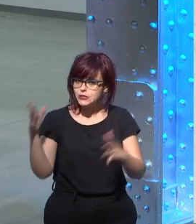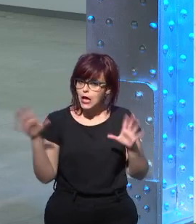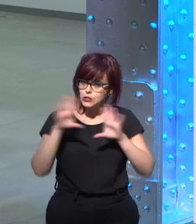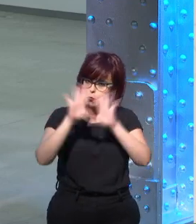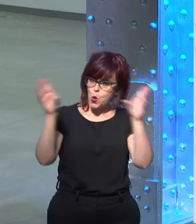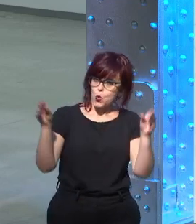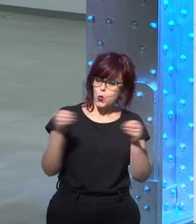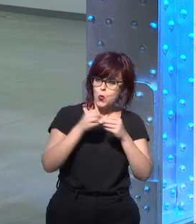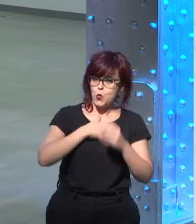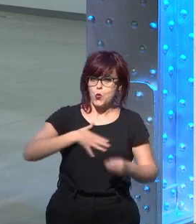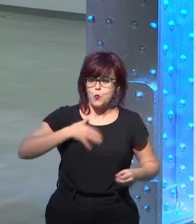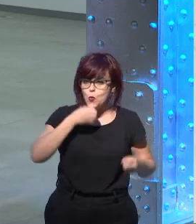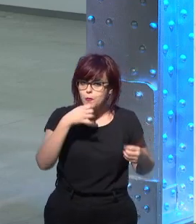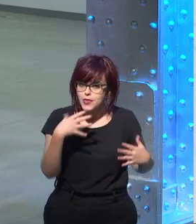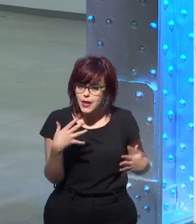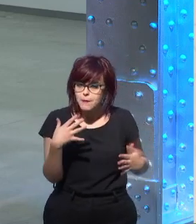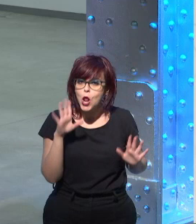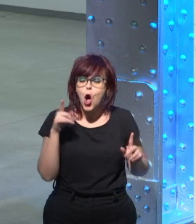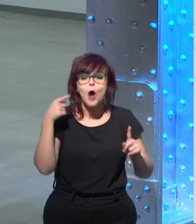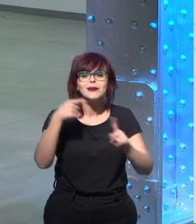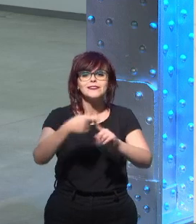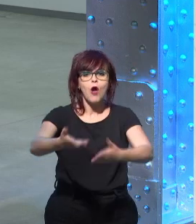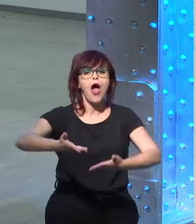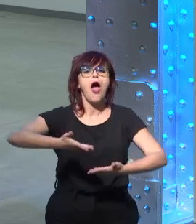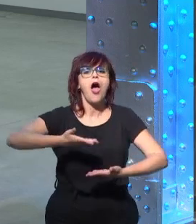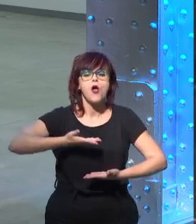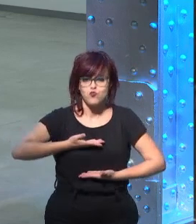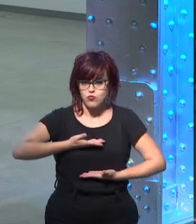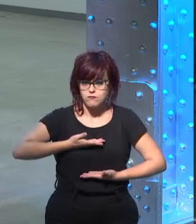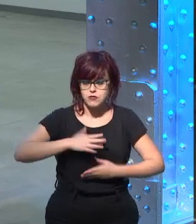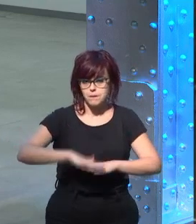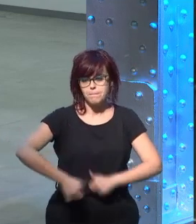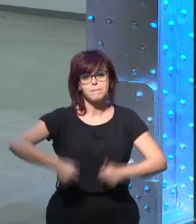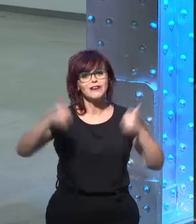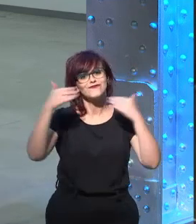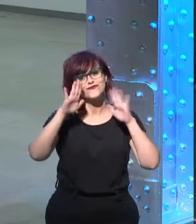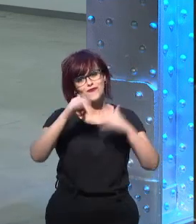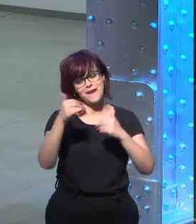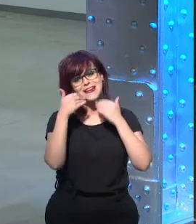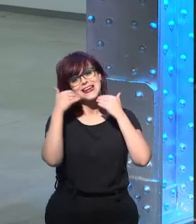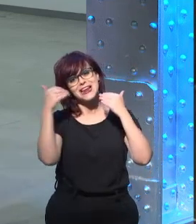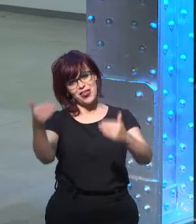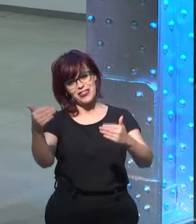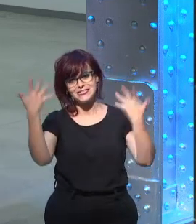pero es para satisfacer al ser humano. Y eso es todo. Muchas gracias.